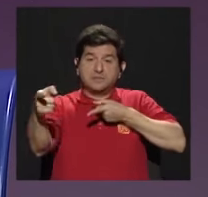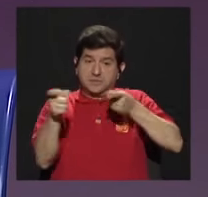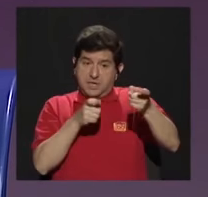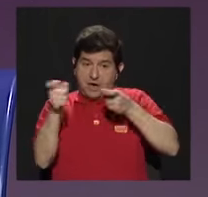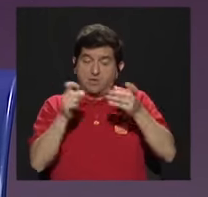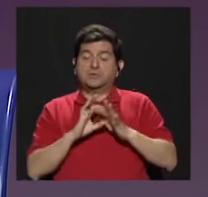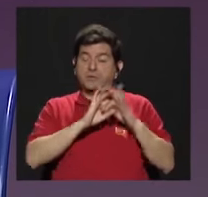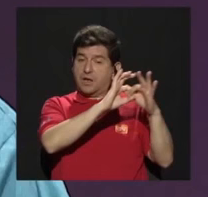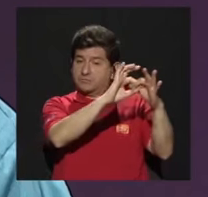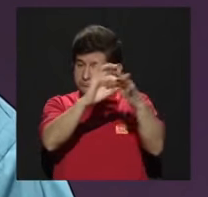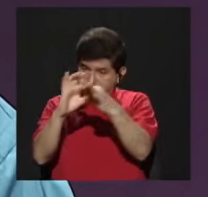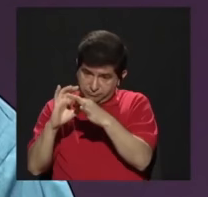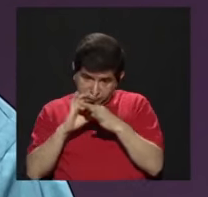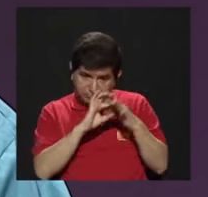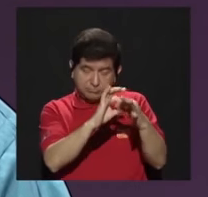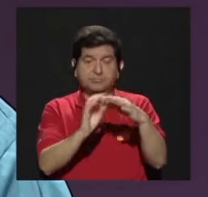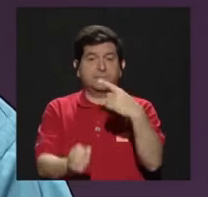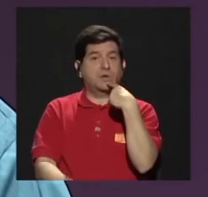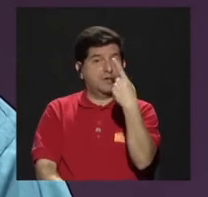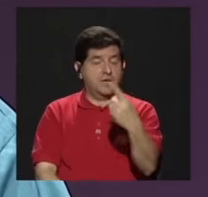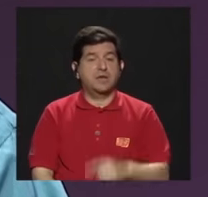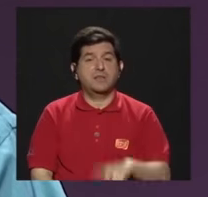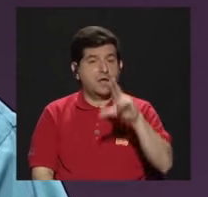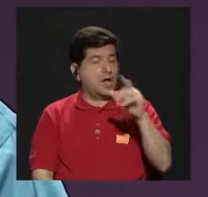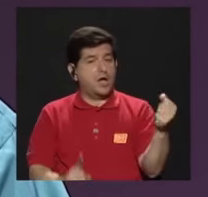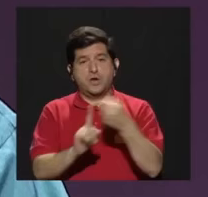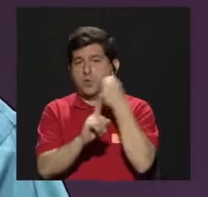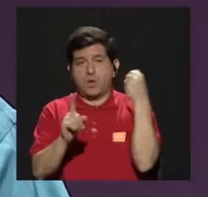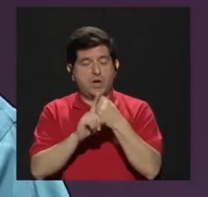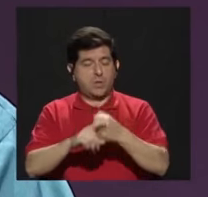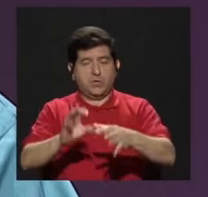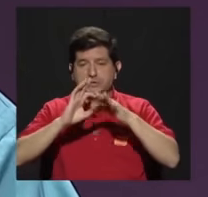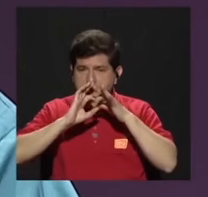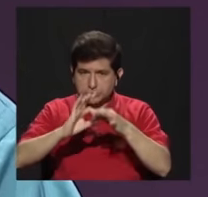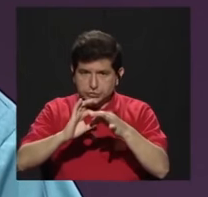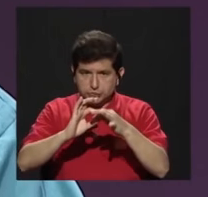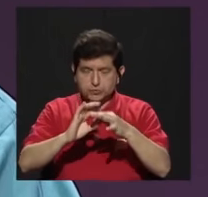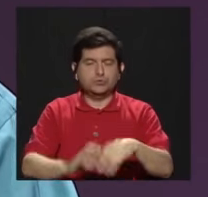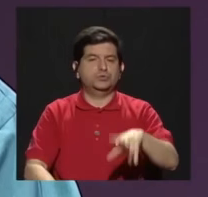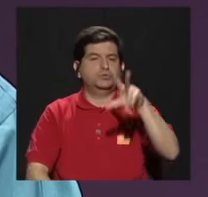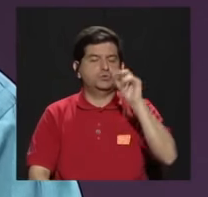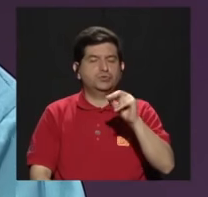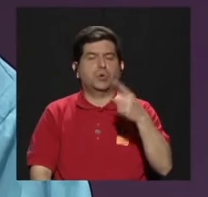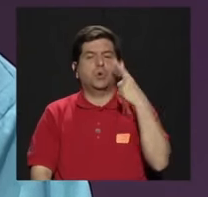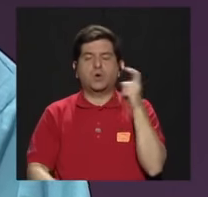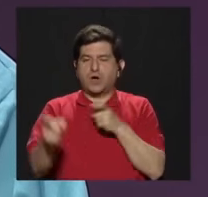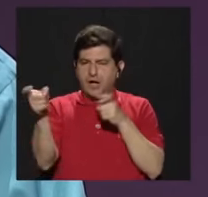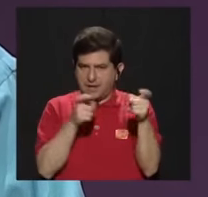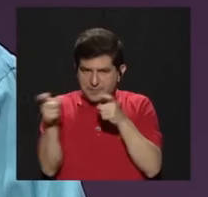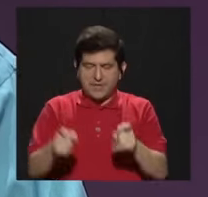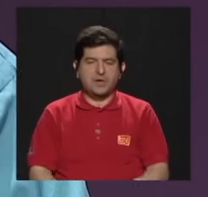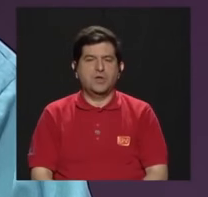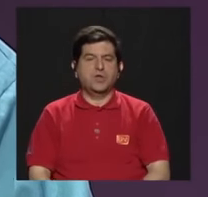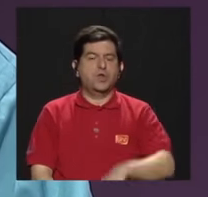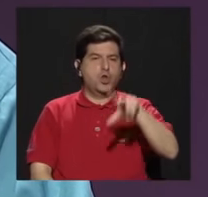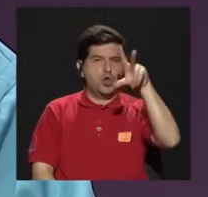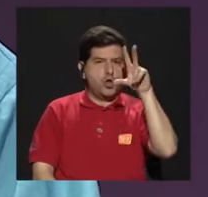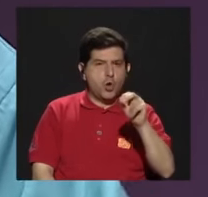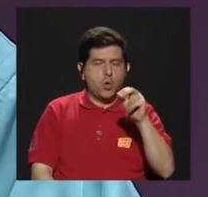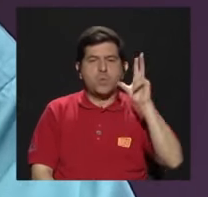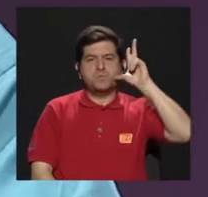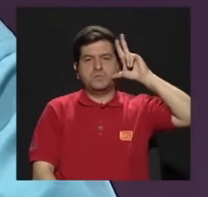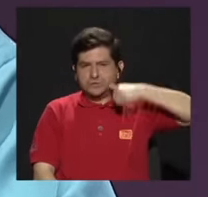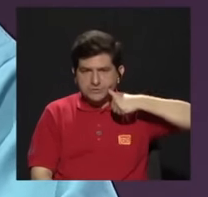a regular esas relaciones, que le diga no a la violencia sexual, que le diga no al patriarcado, que no le diga al